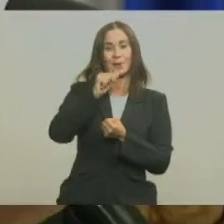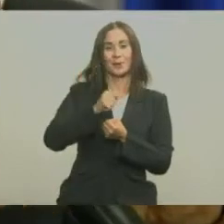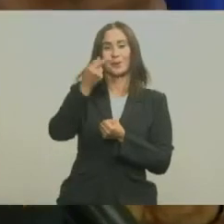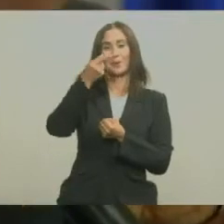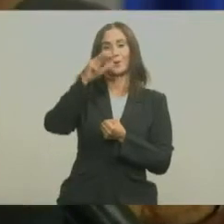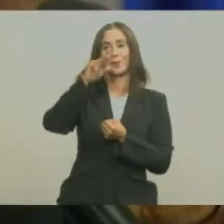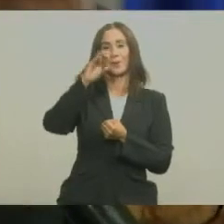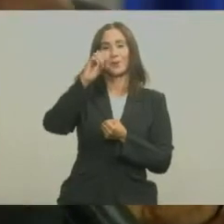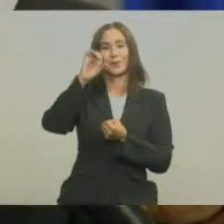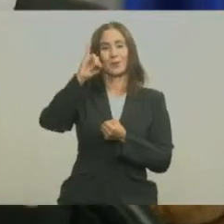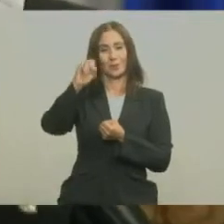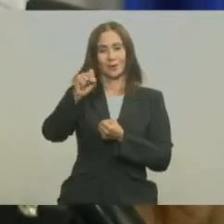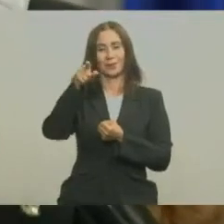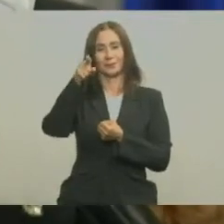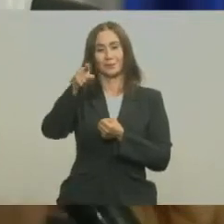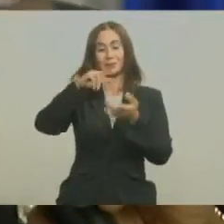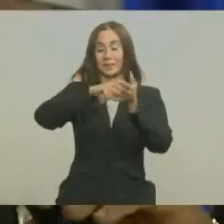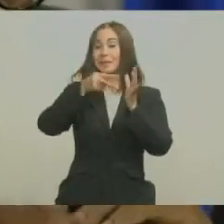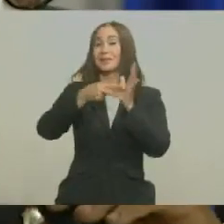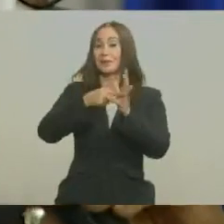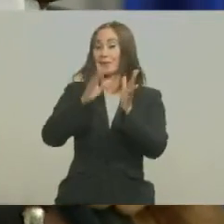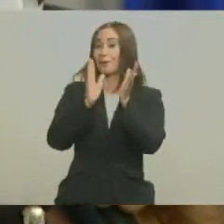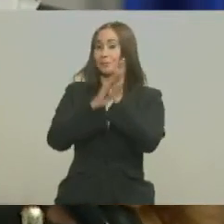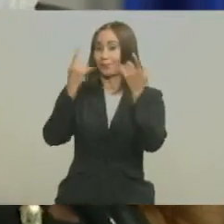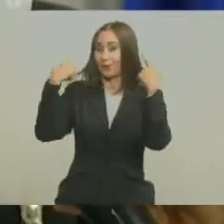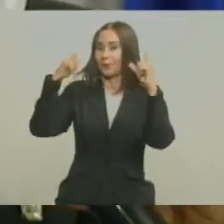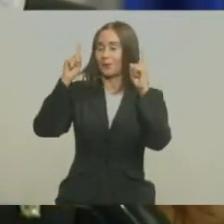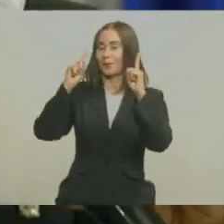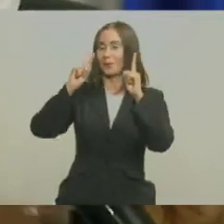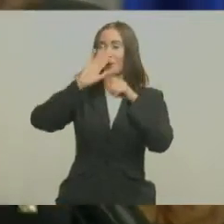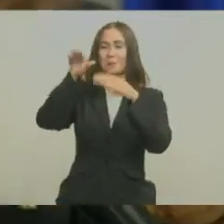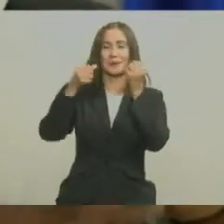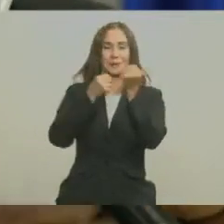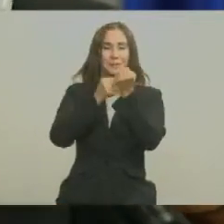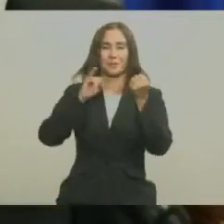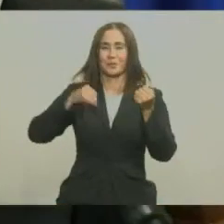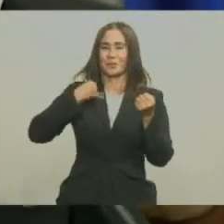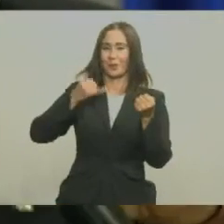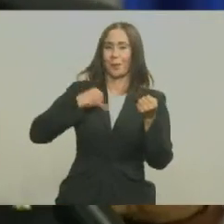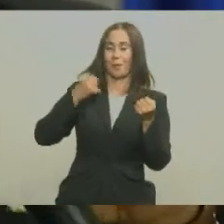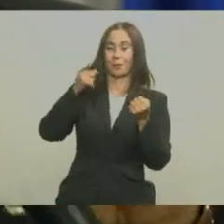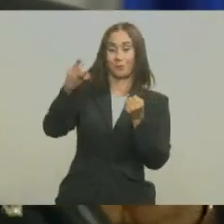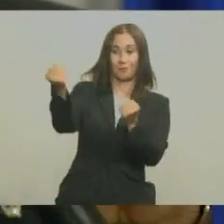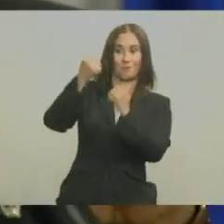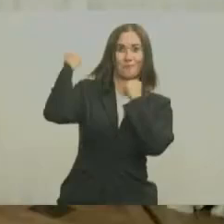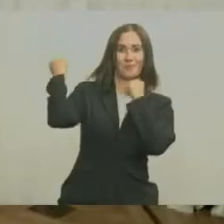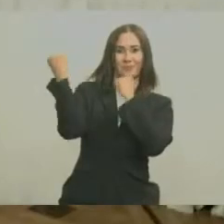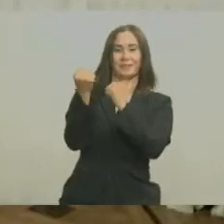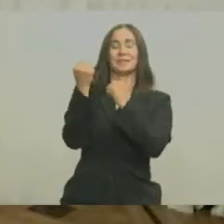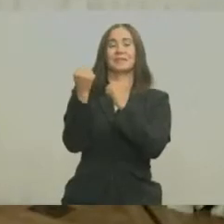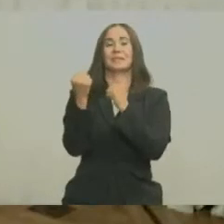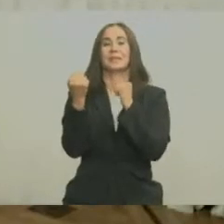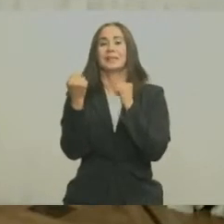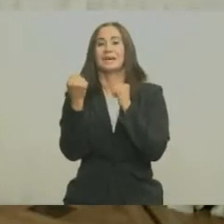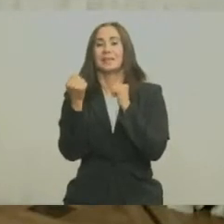una gloria para la juventud, para los jóvenes. Tuviste la valentía de hacerlo.